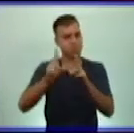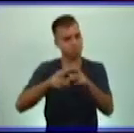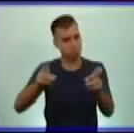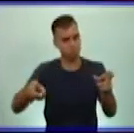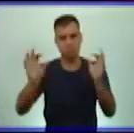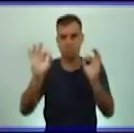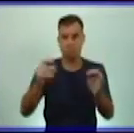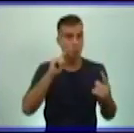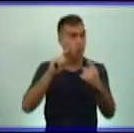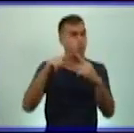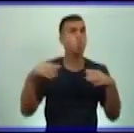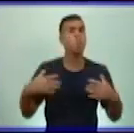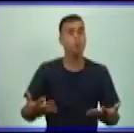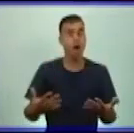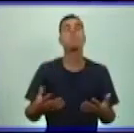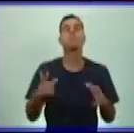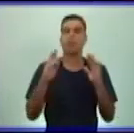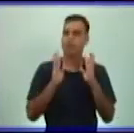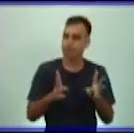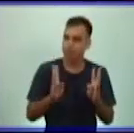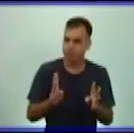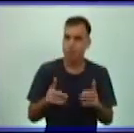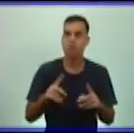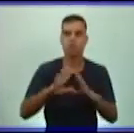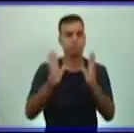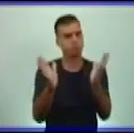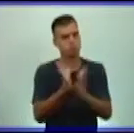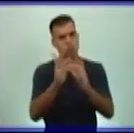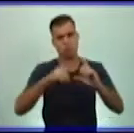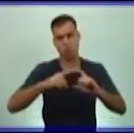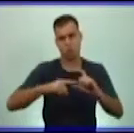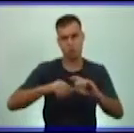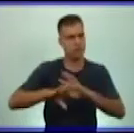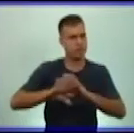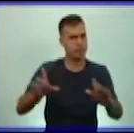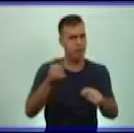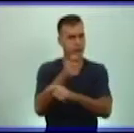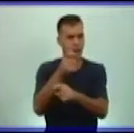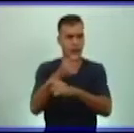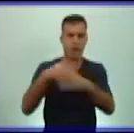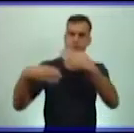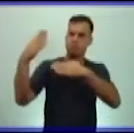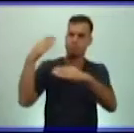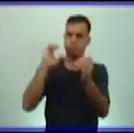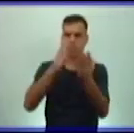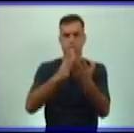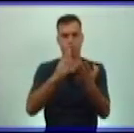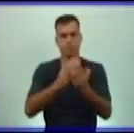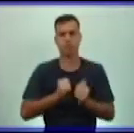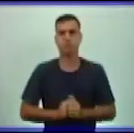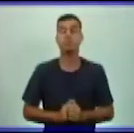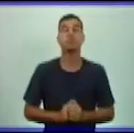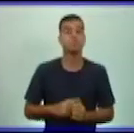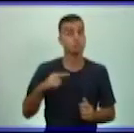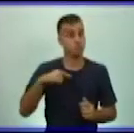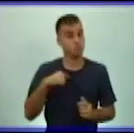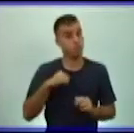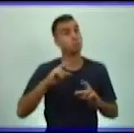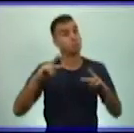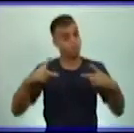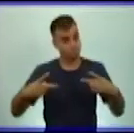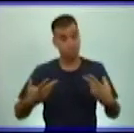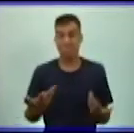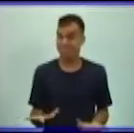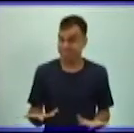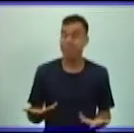como propósito repasar aquellos contenidos que ya han sido explicados en clase. Les insisto en